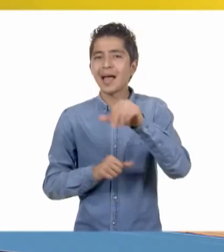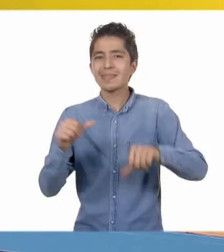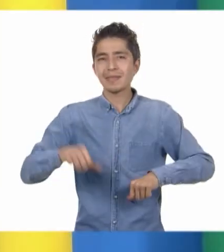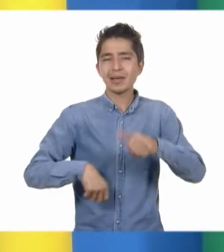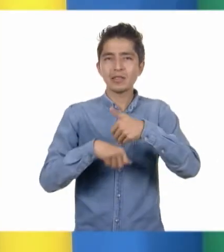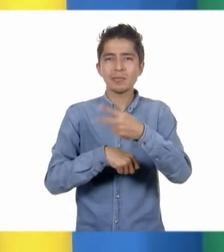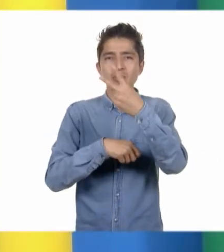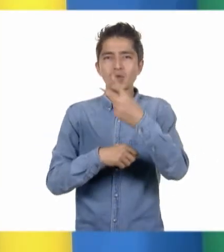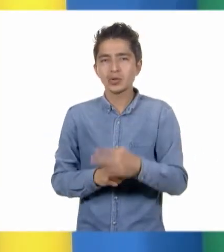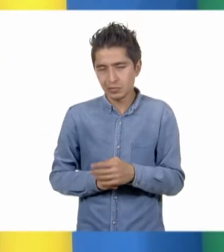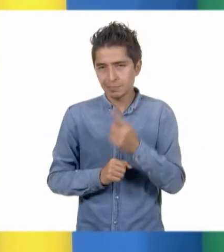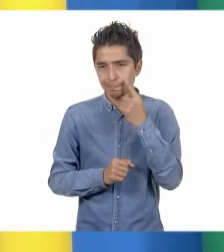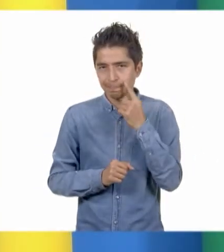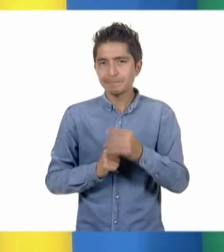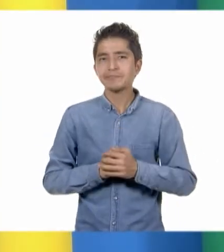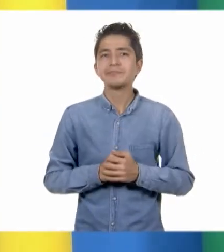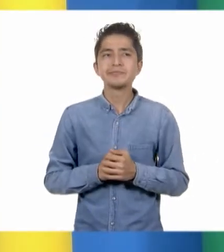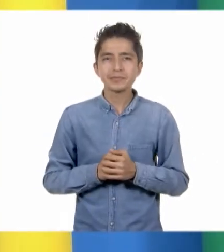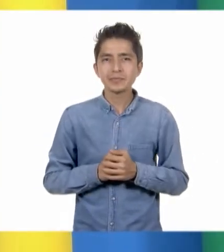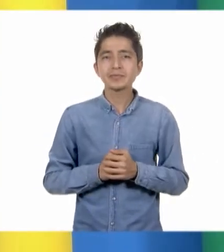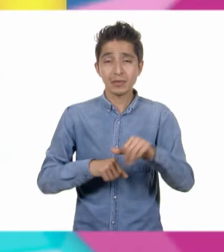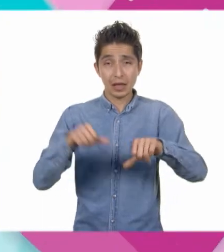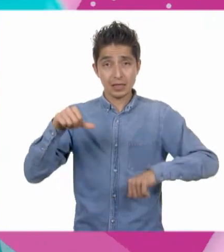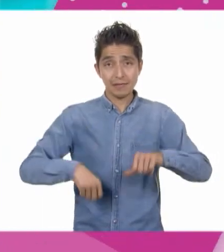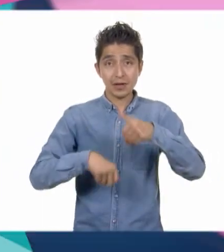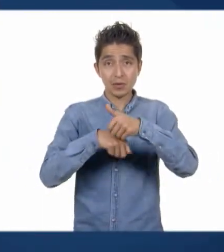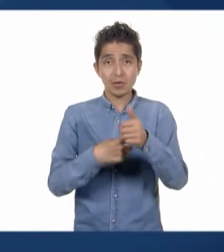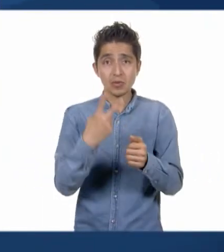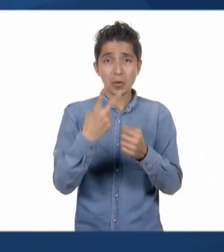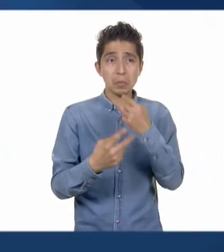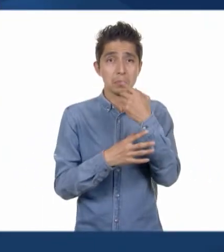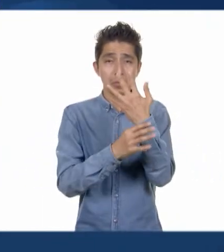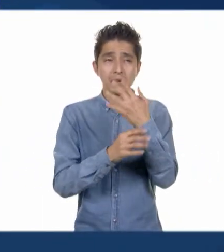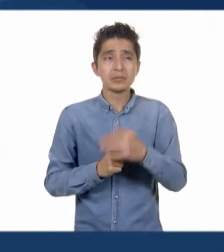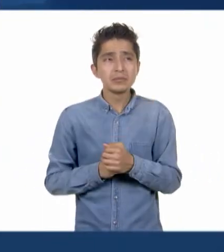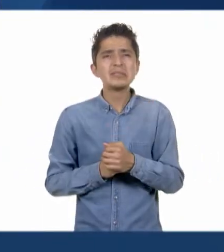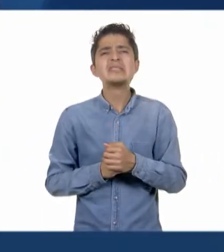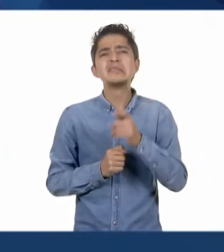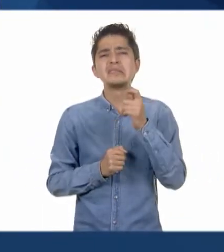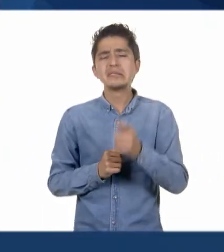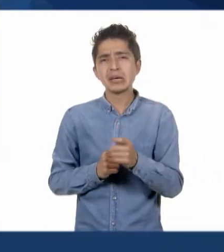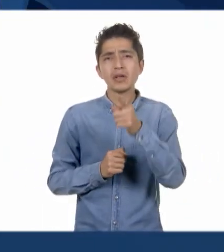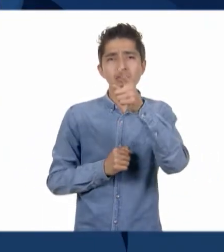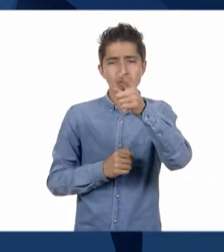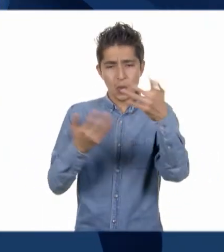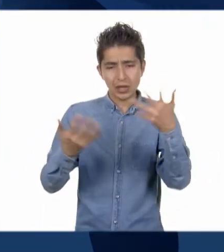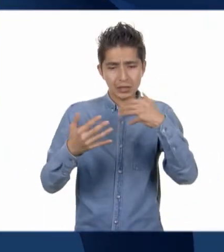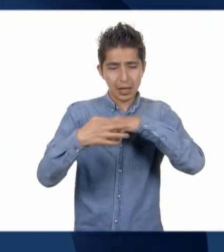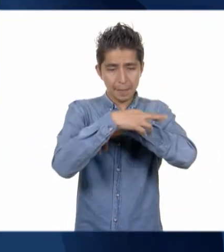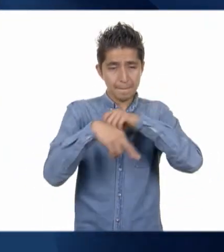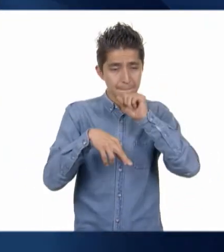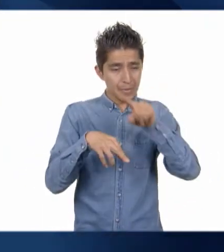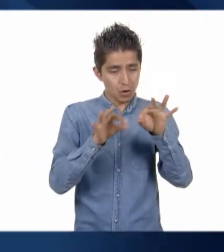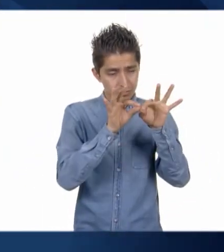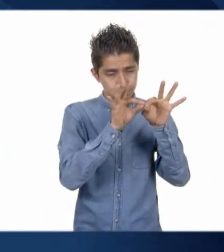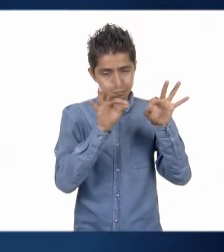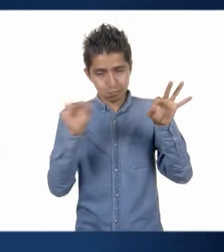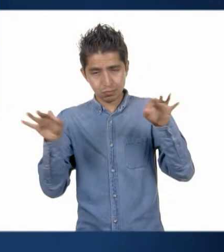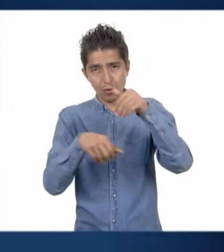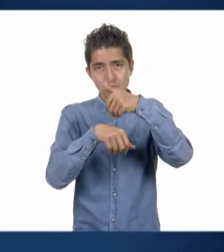2. Muy bien. En la actividad 2 dice: representen en una recta numérica los números